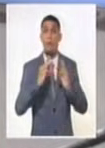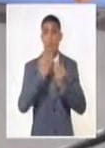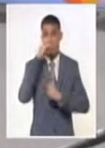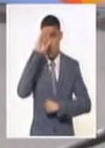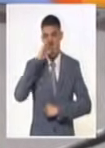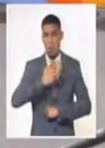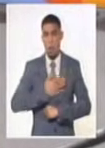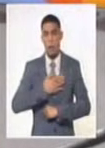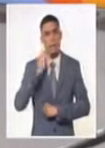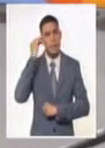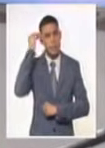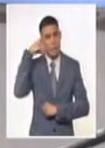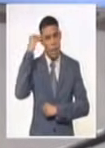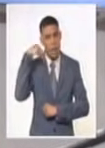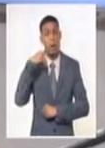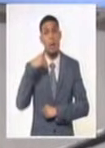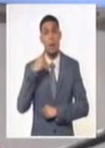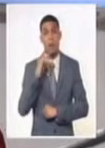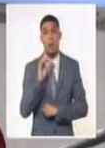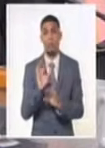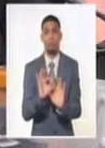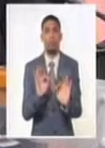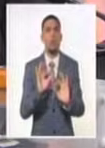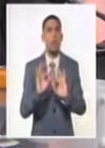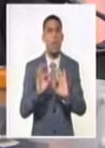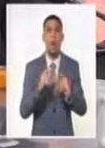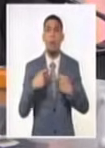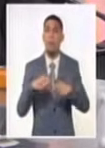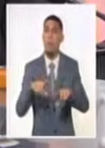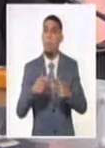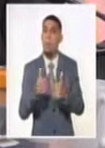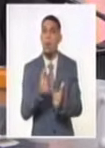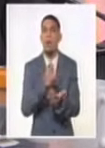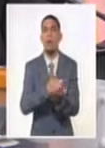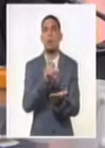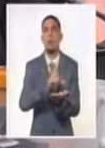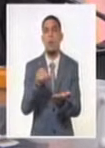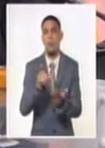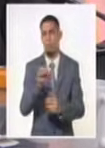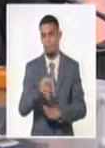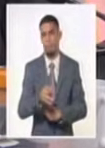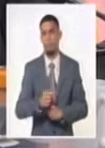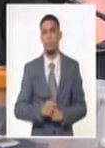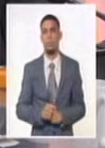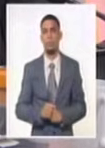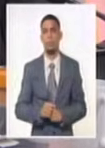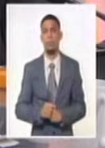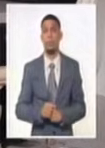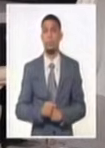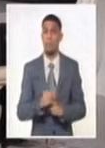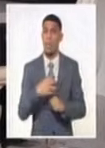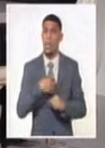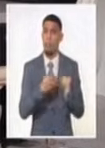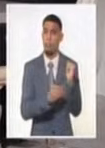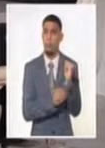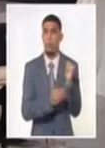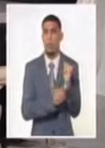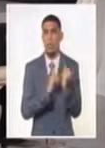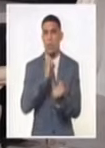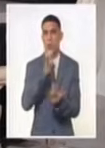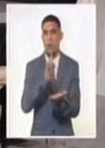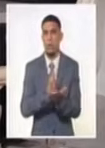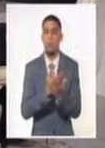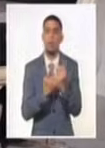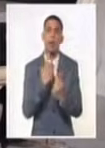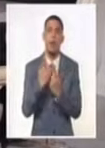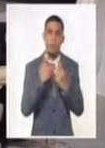el valor que tiene la formación. Bueno, ya comentaba también el viceprimer ministro la potencia tremenda también que hemos sido. Yo creo que eso es algo incuestionable, pero